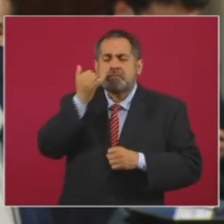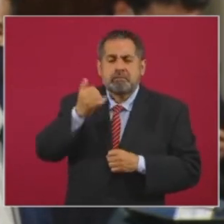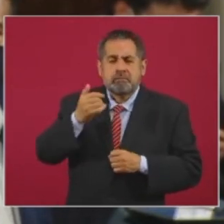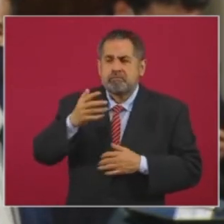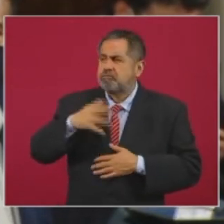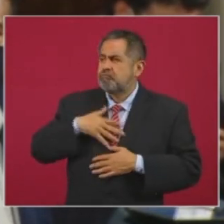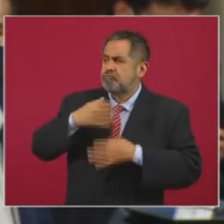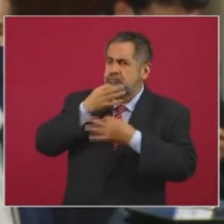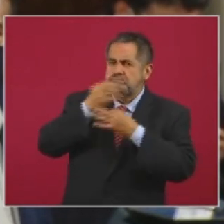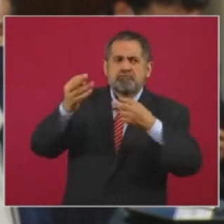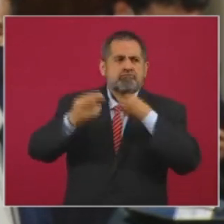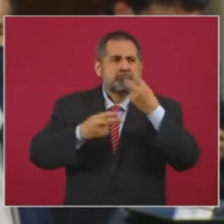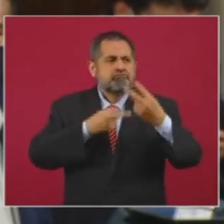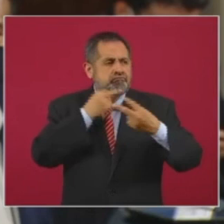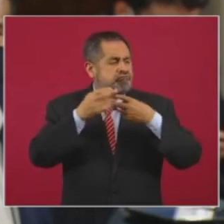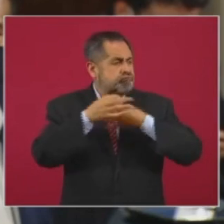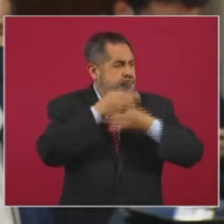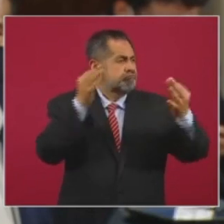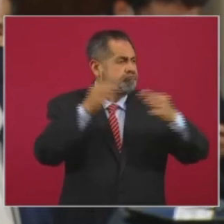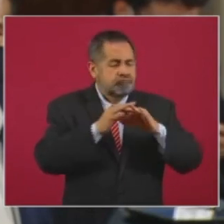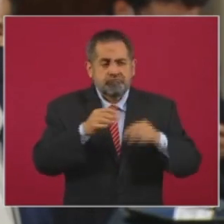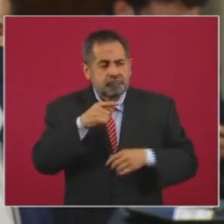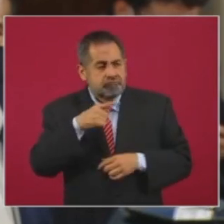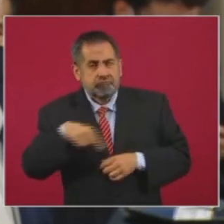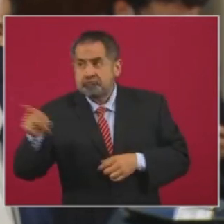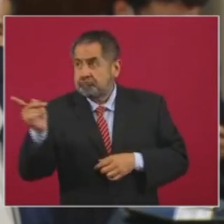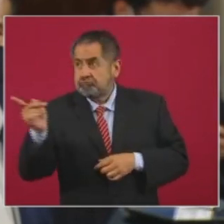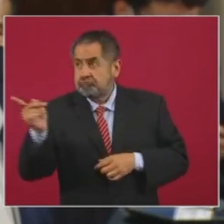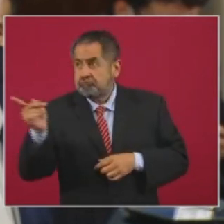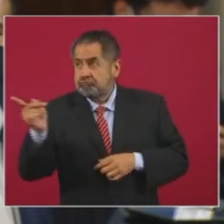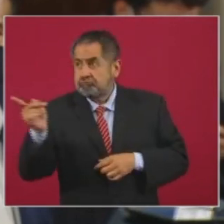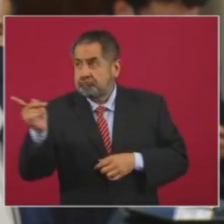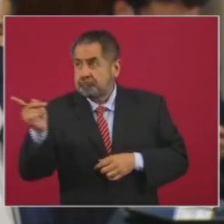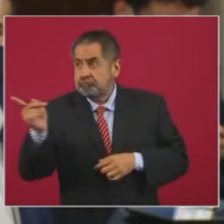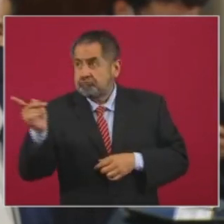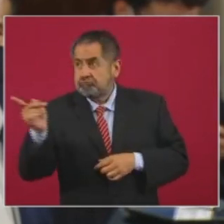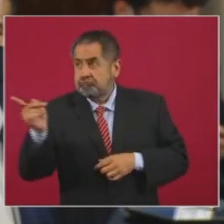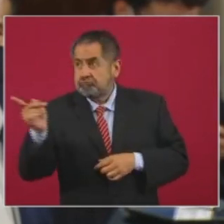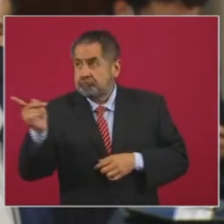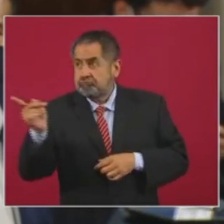voz a los marginados, a los que han querido ser acallados, porque